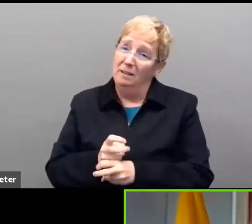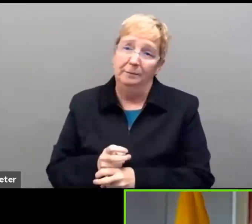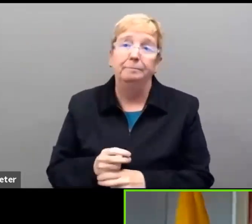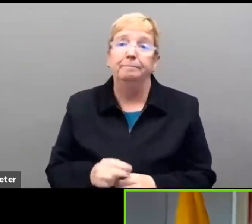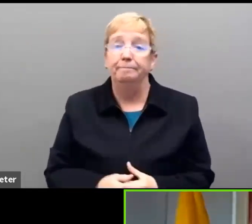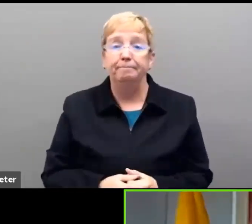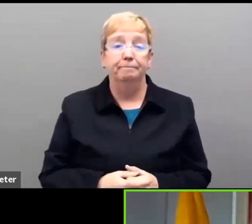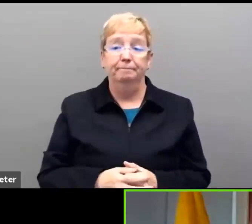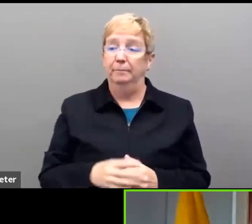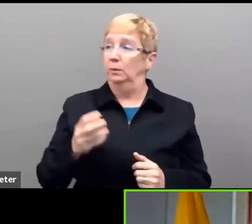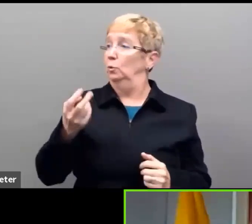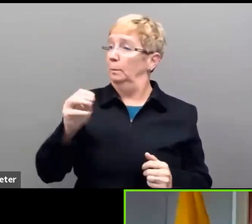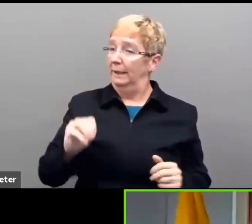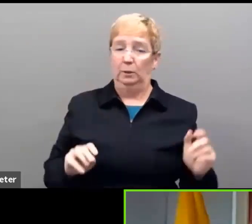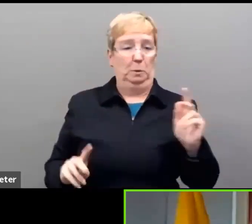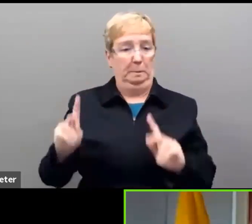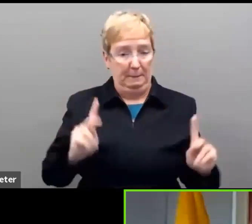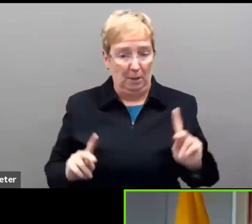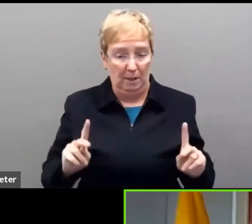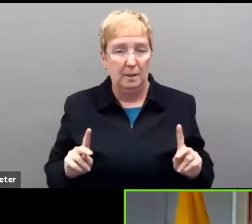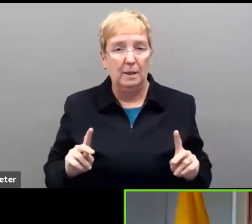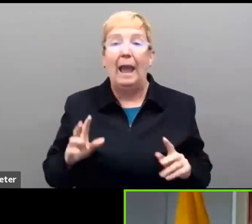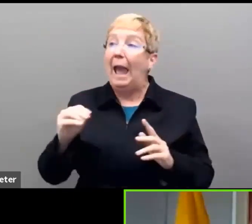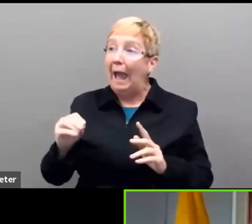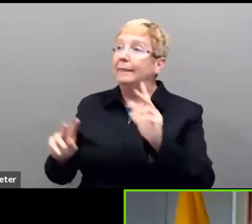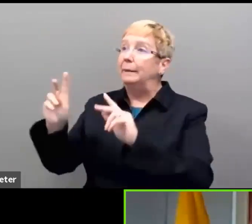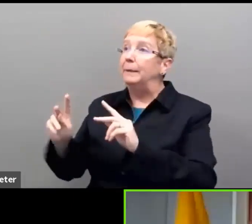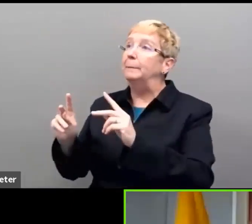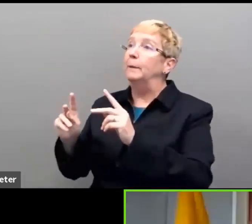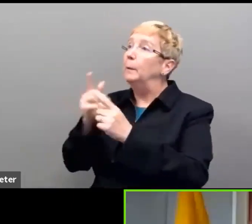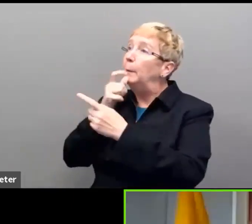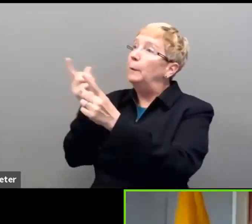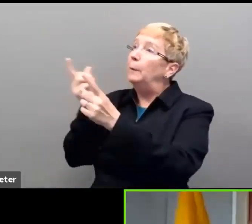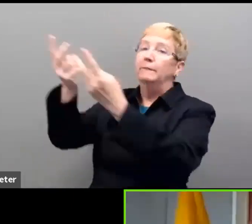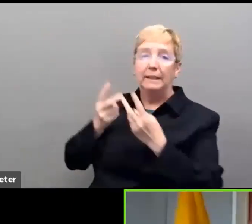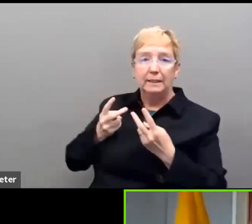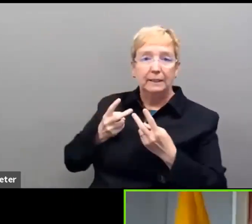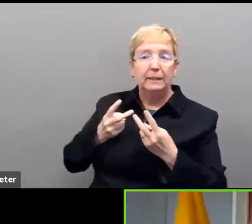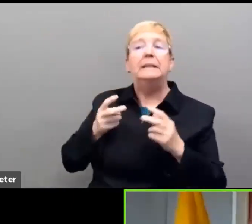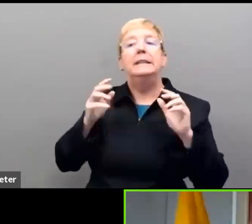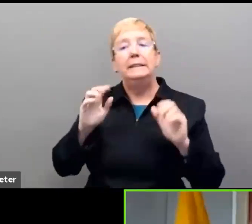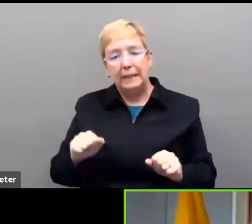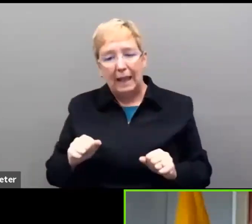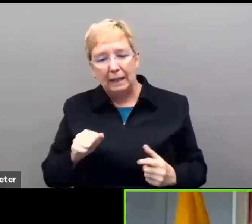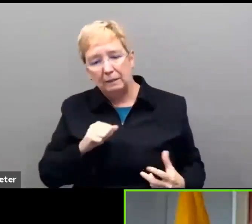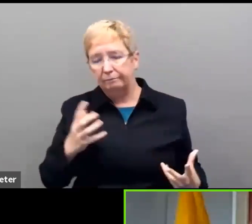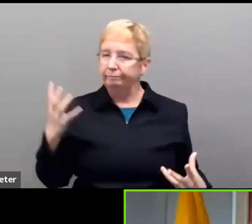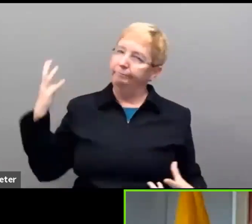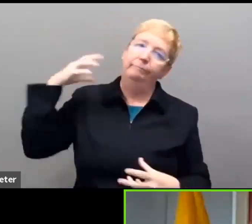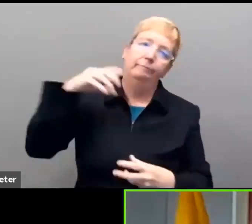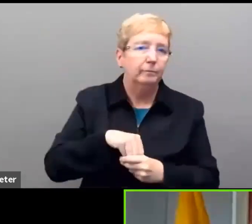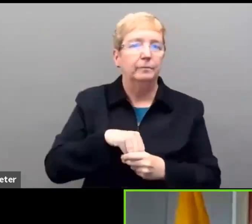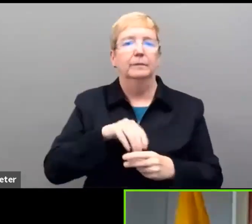este momento no estamos listos para detener el mercado indígena